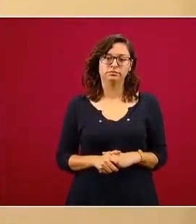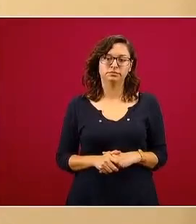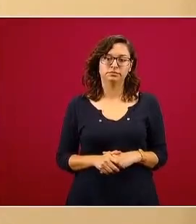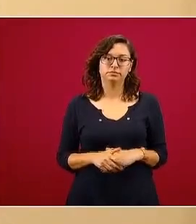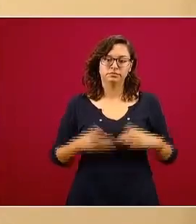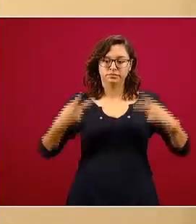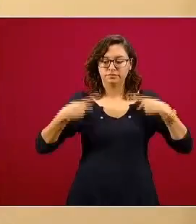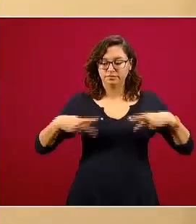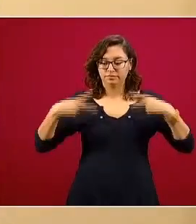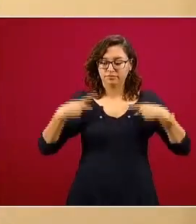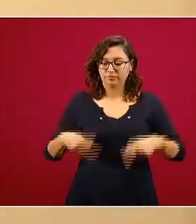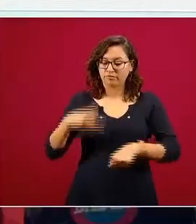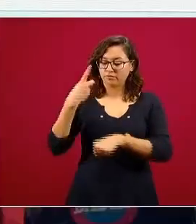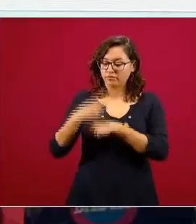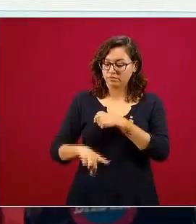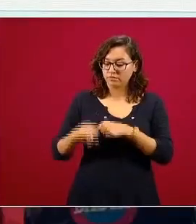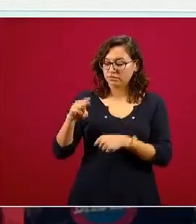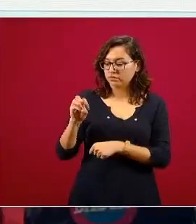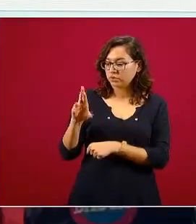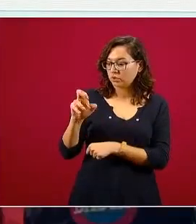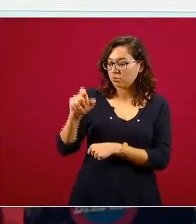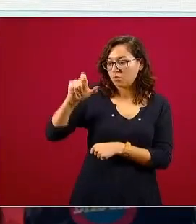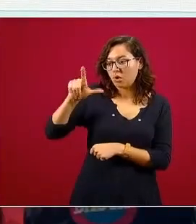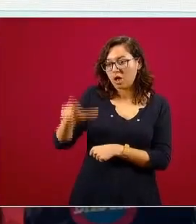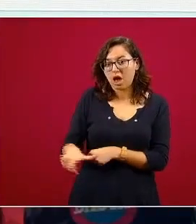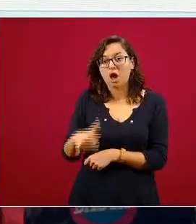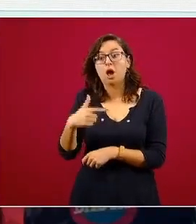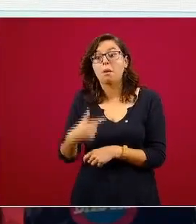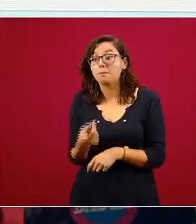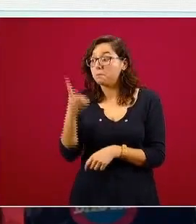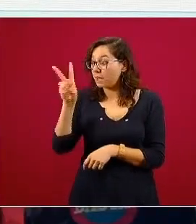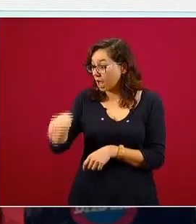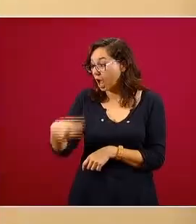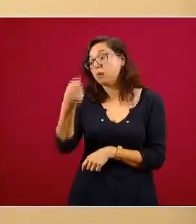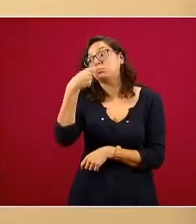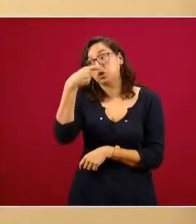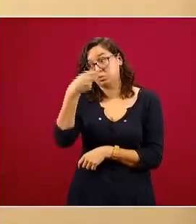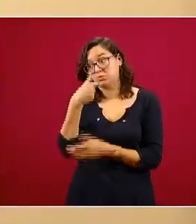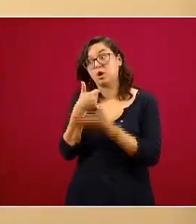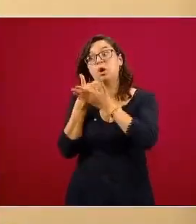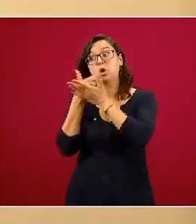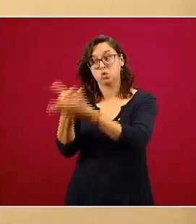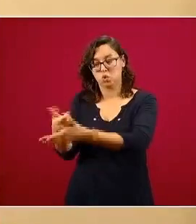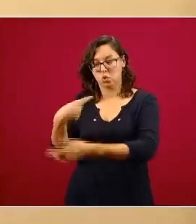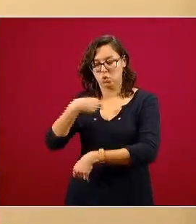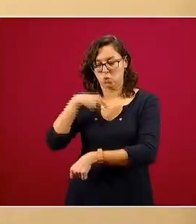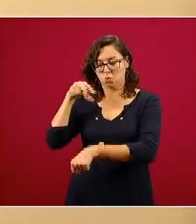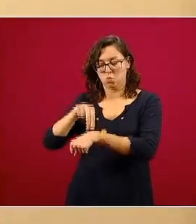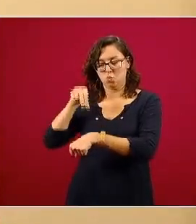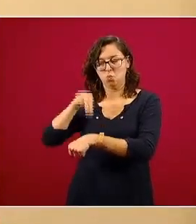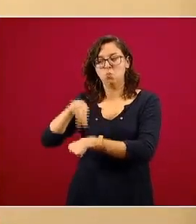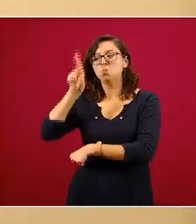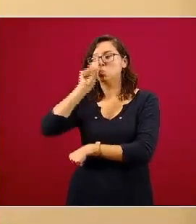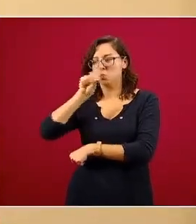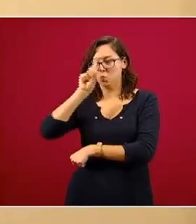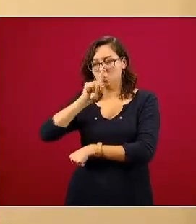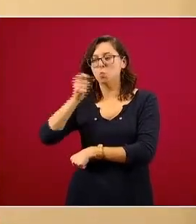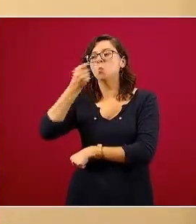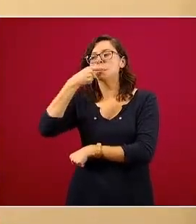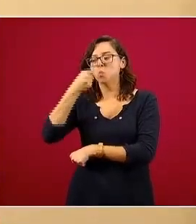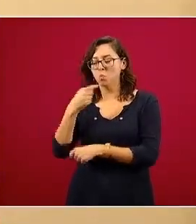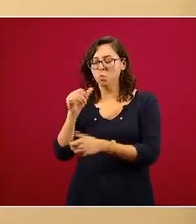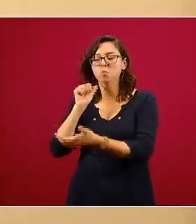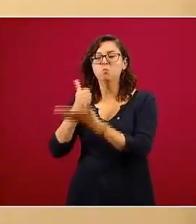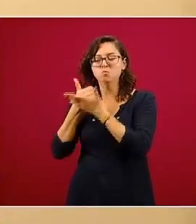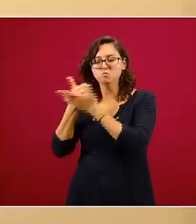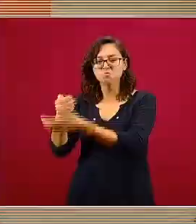causa a una persona cuando yo le estoy diciendo que le estoy dando un tratamiento que yo como médico le recomiendo porque es